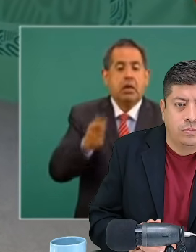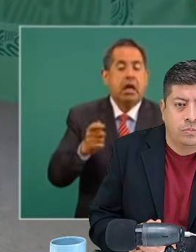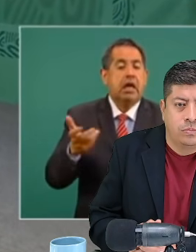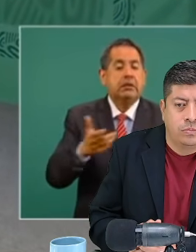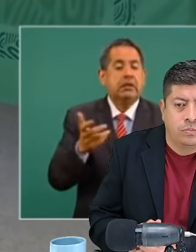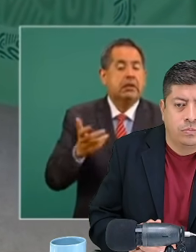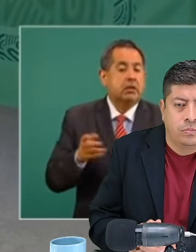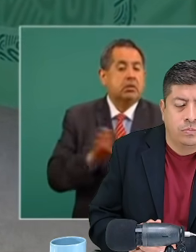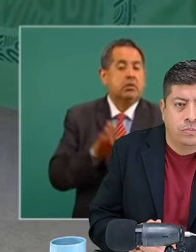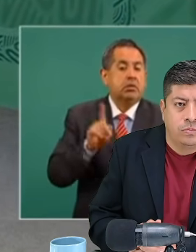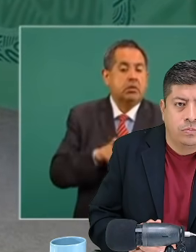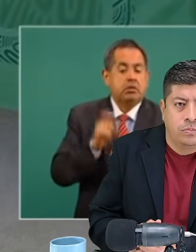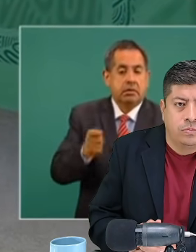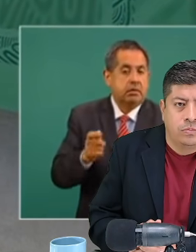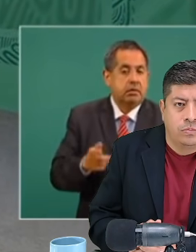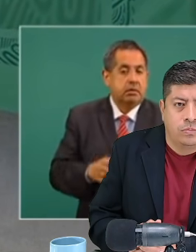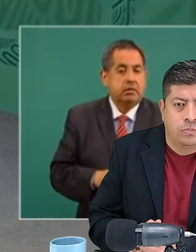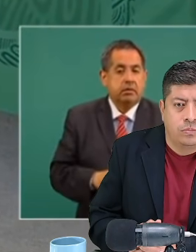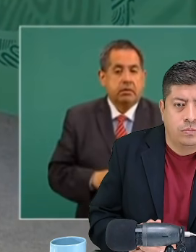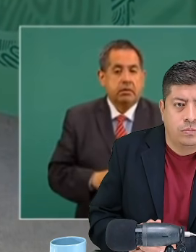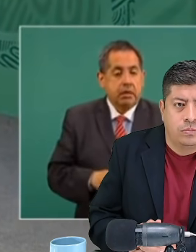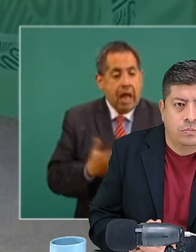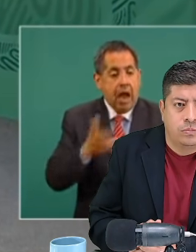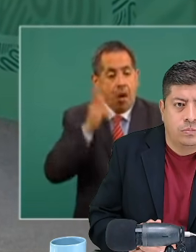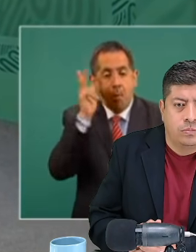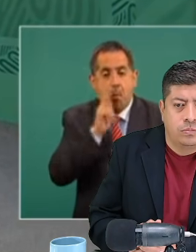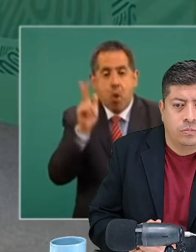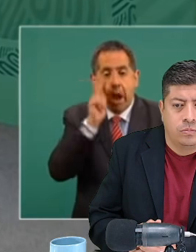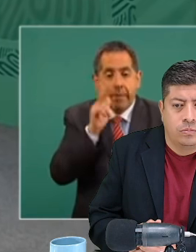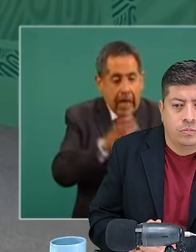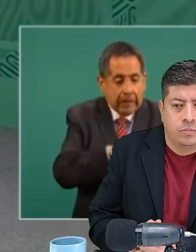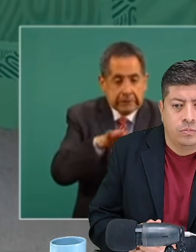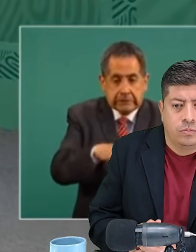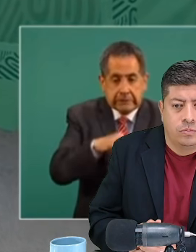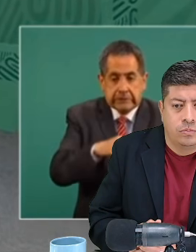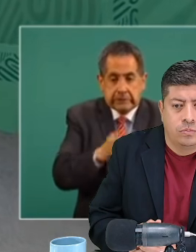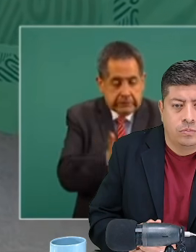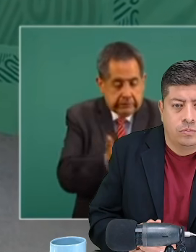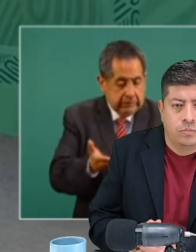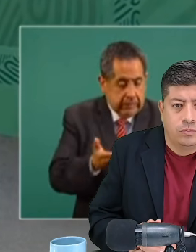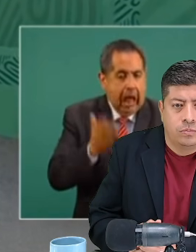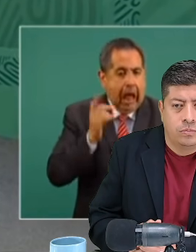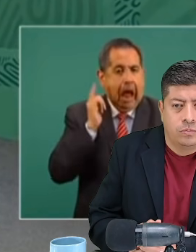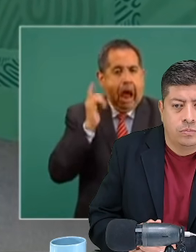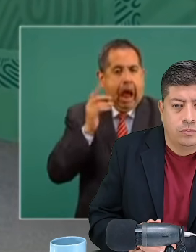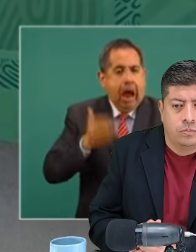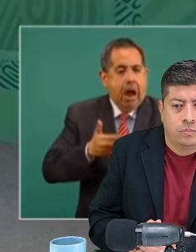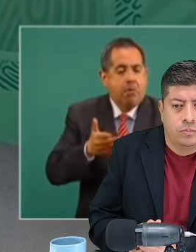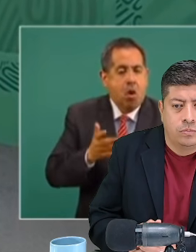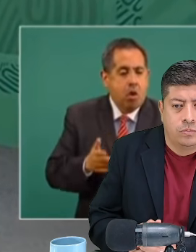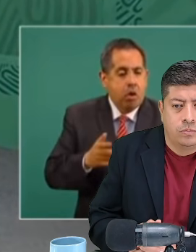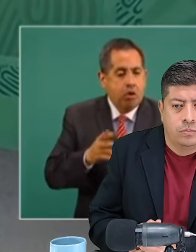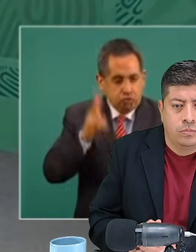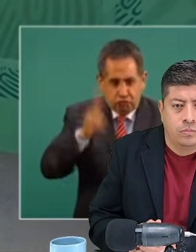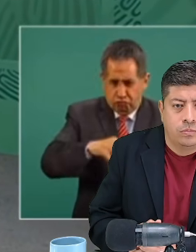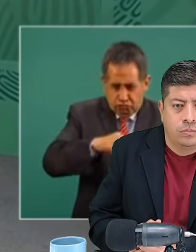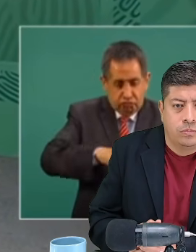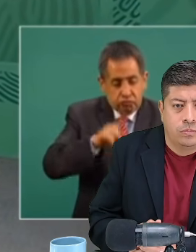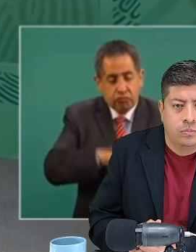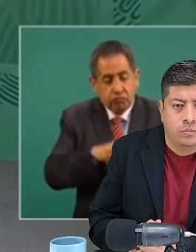actuar a partir de hechos, de pruebas, de